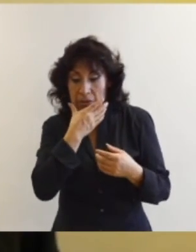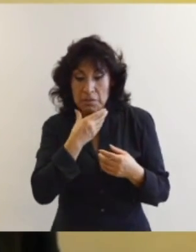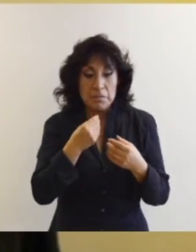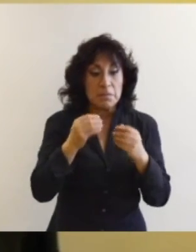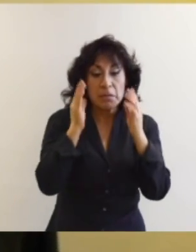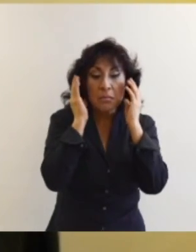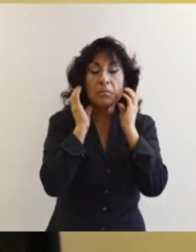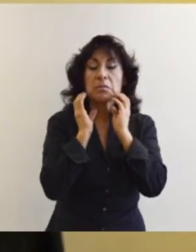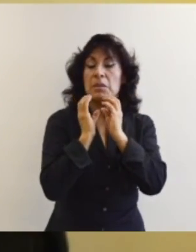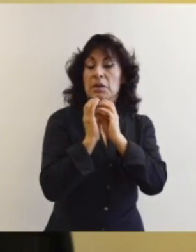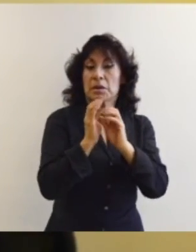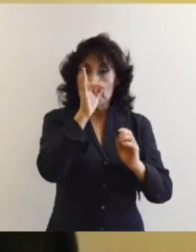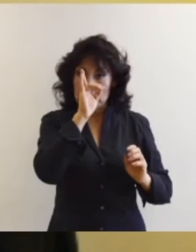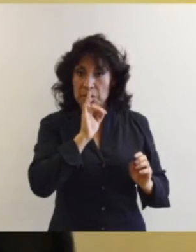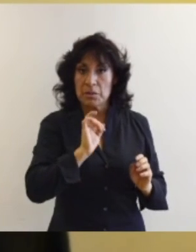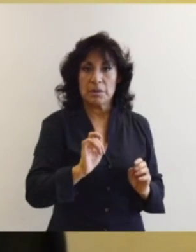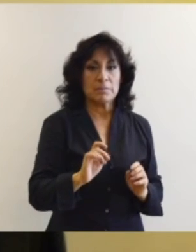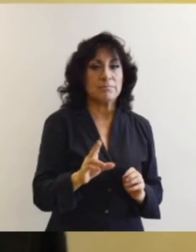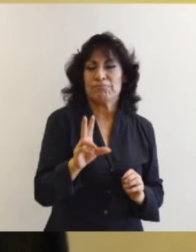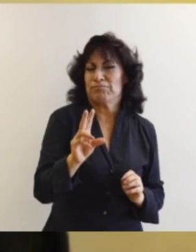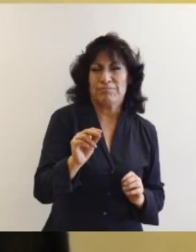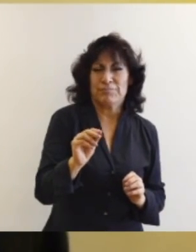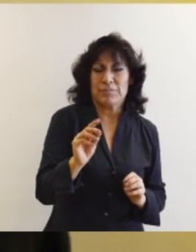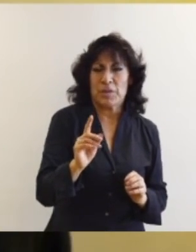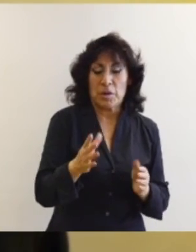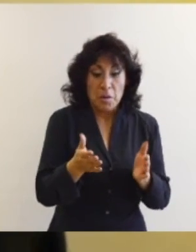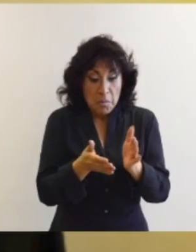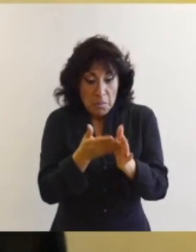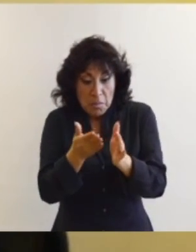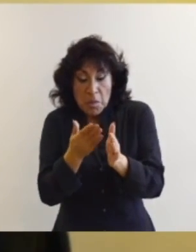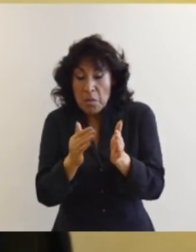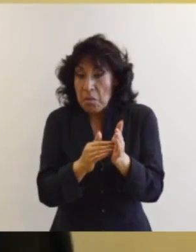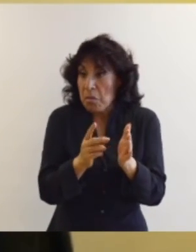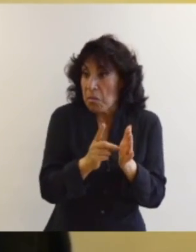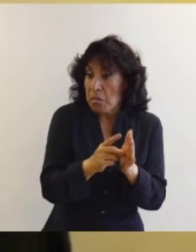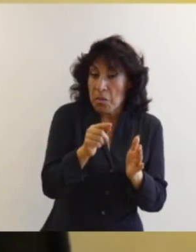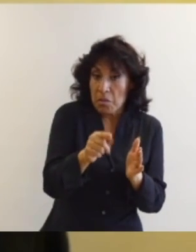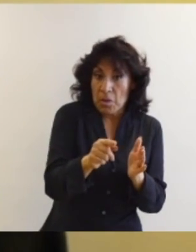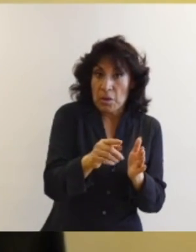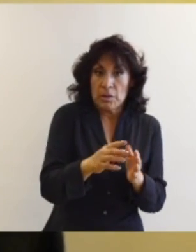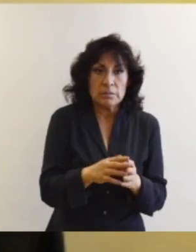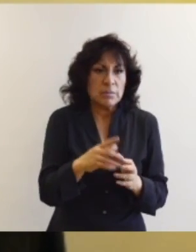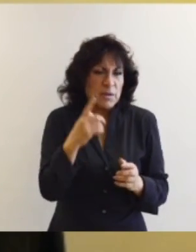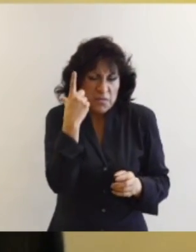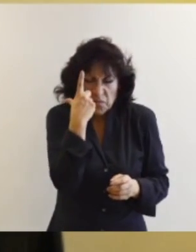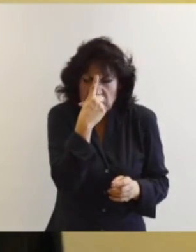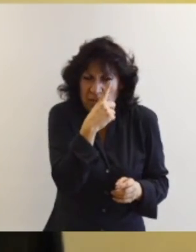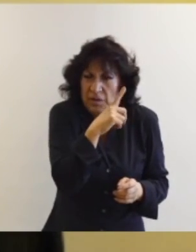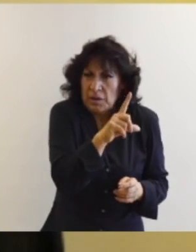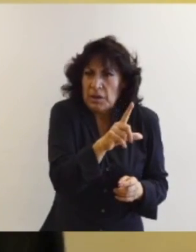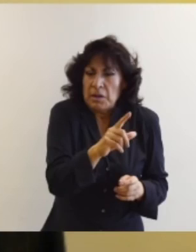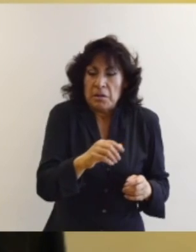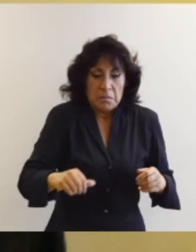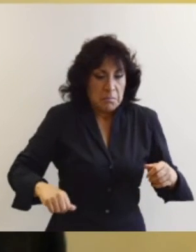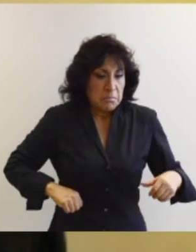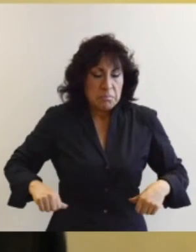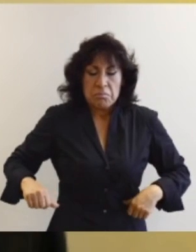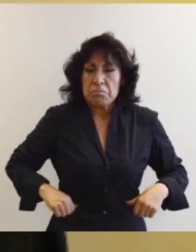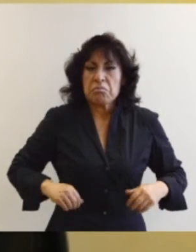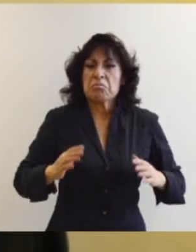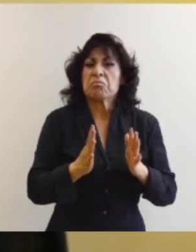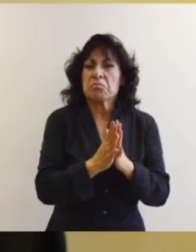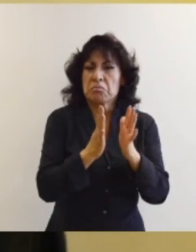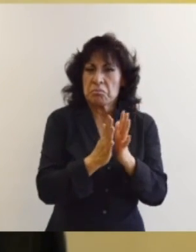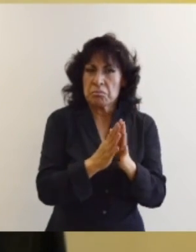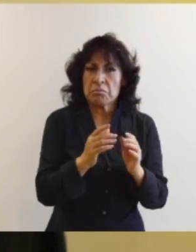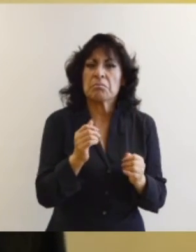gallardo y barbado que quieren hacernos creer. Por su reconstrucción metódica se advierte que era un monstruo, si ya